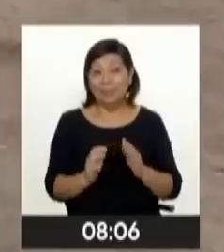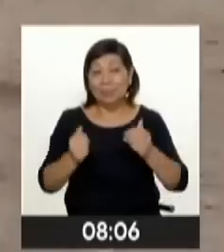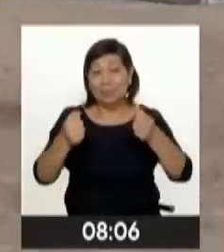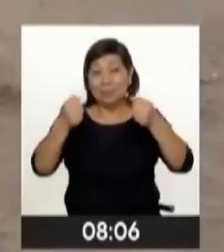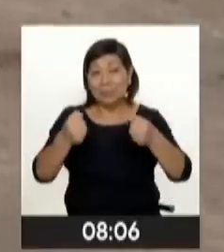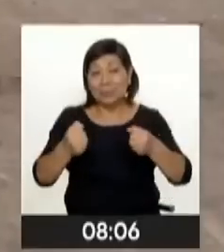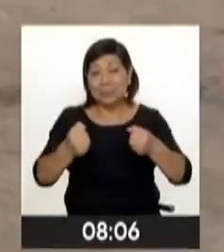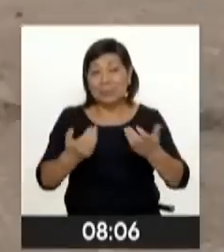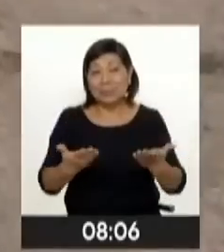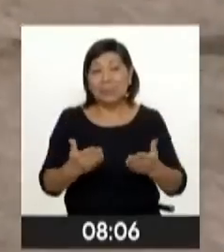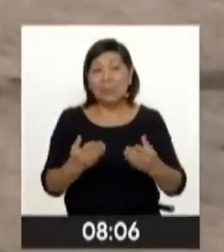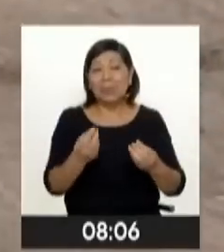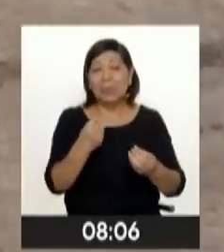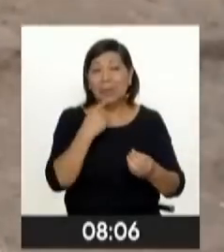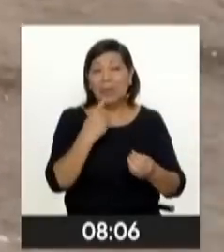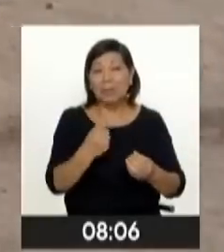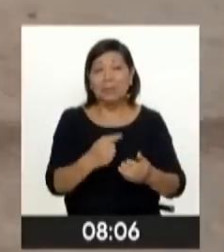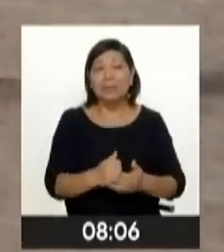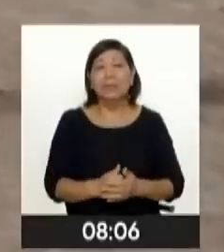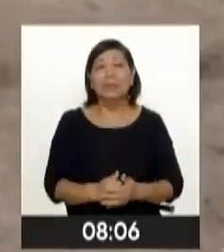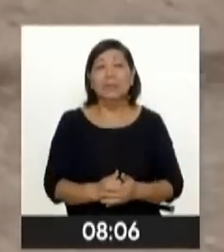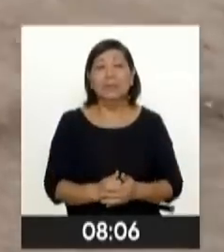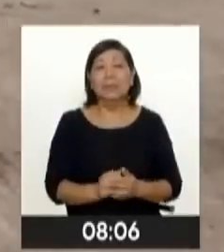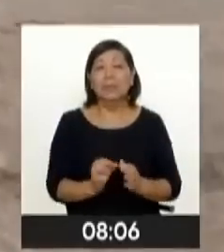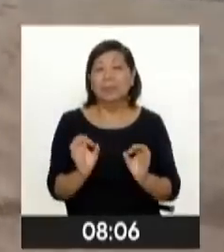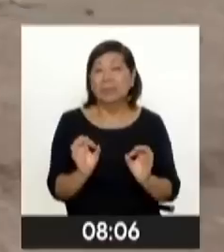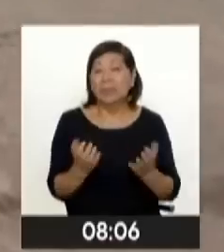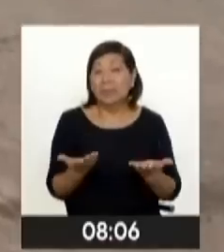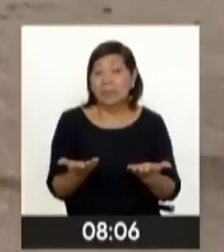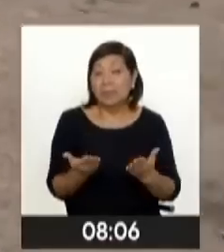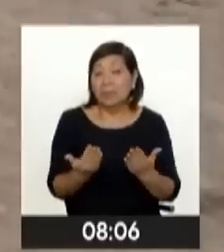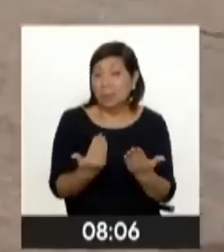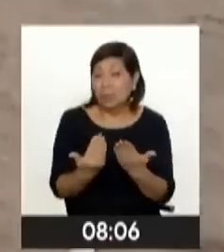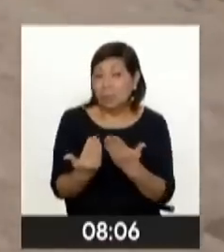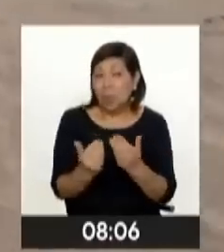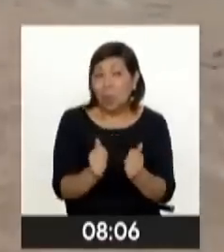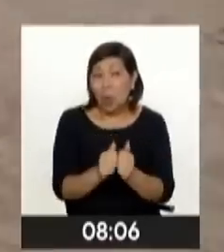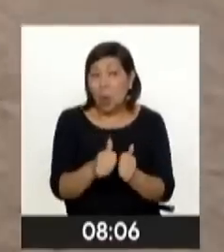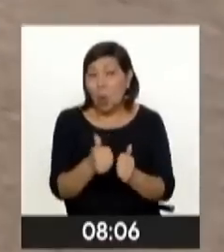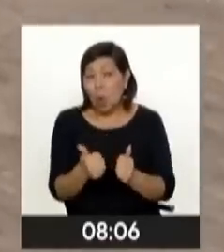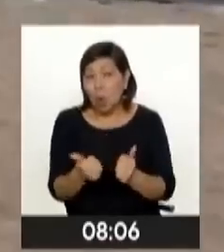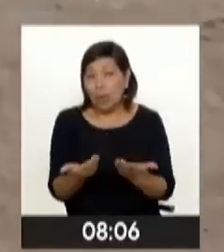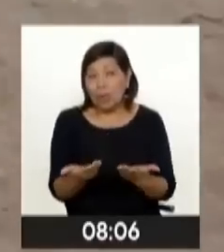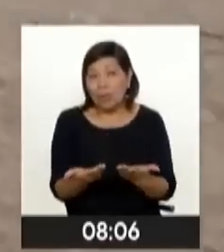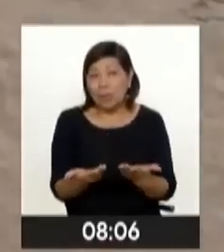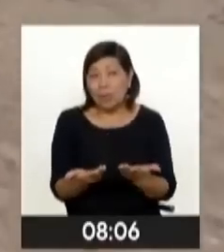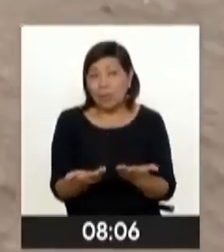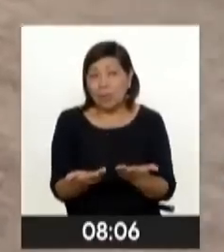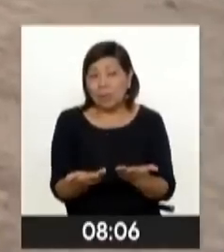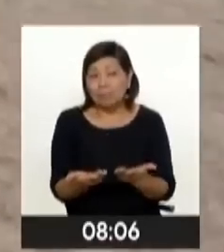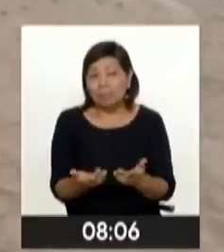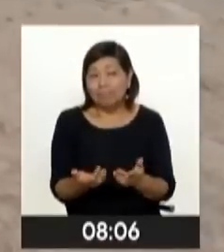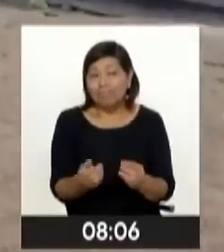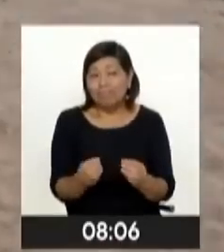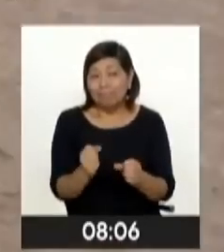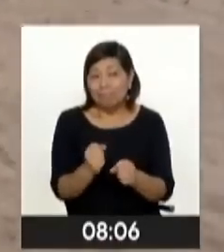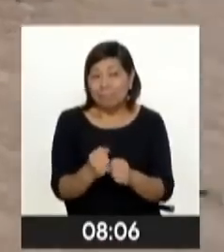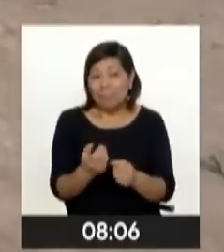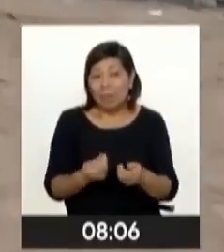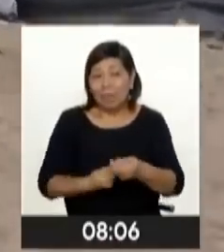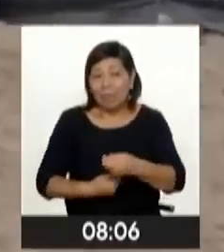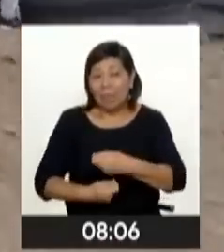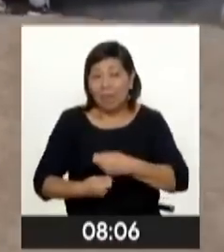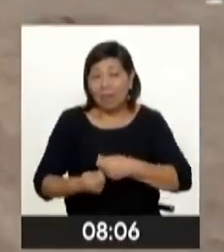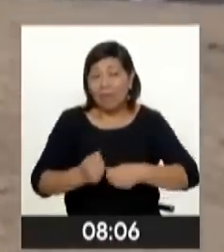instalación de estos módulos, como bien señala Jennifer, y si tiene algún tipo de relación con otras actividades, como por ejemplo el